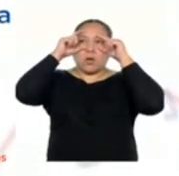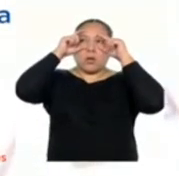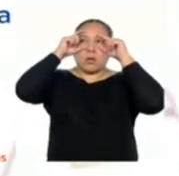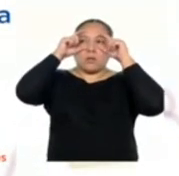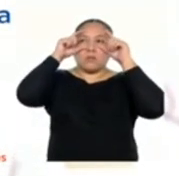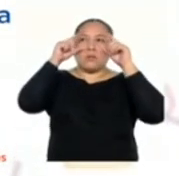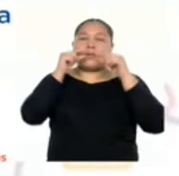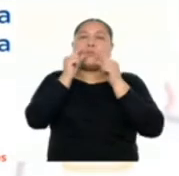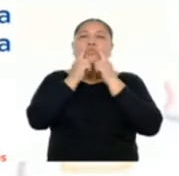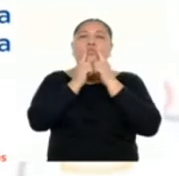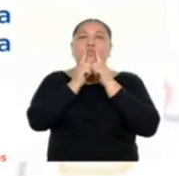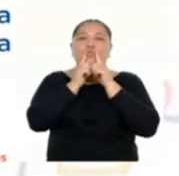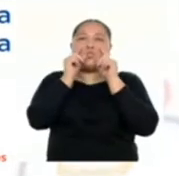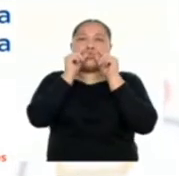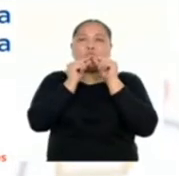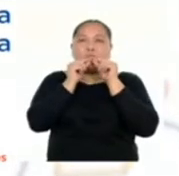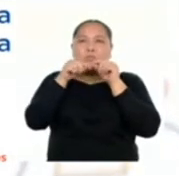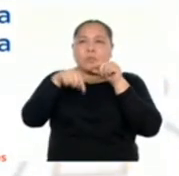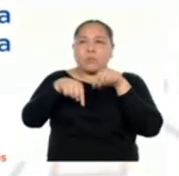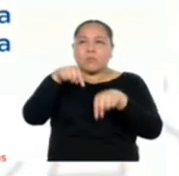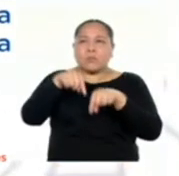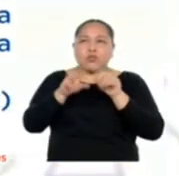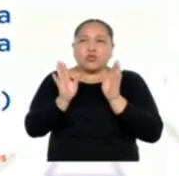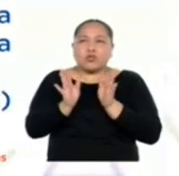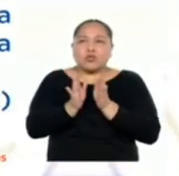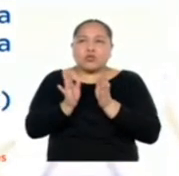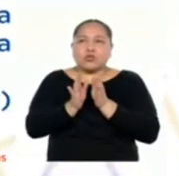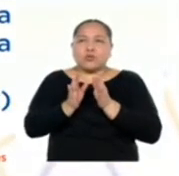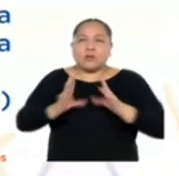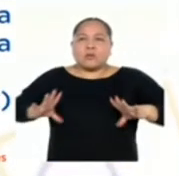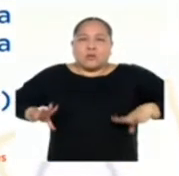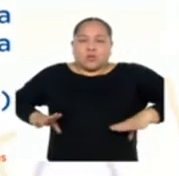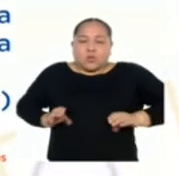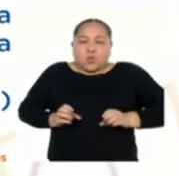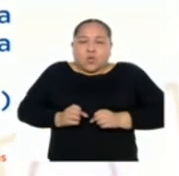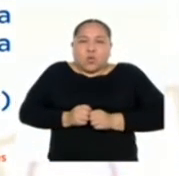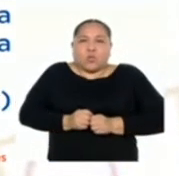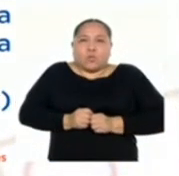los pies de 4 puntos, cintura de hormiga.